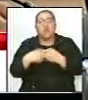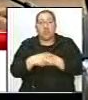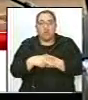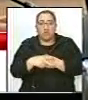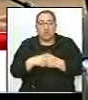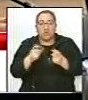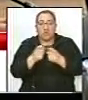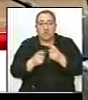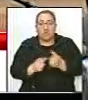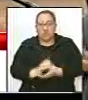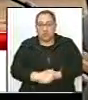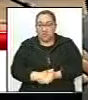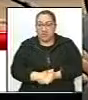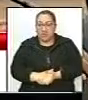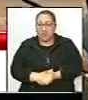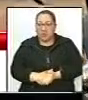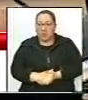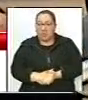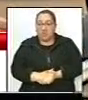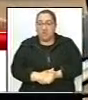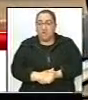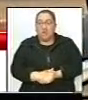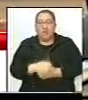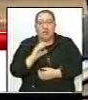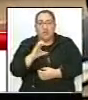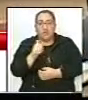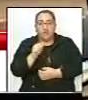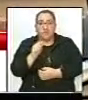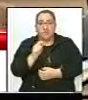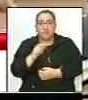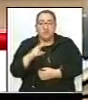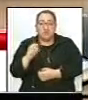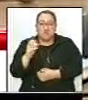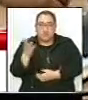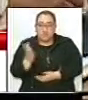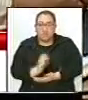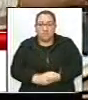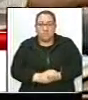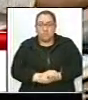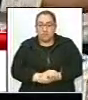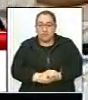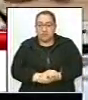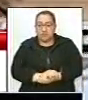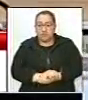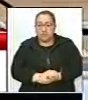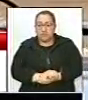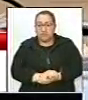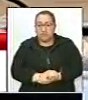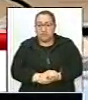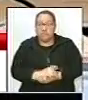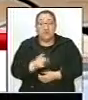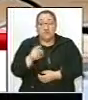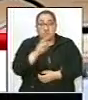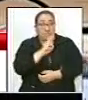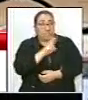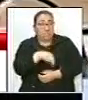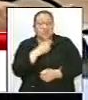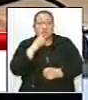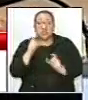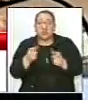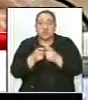interrupción me pide el congresista. En el uso de la palabra, congresista Jorge Castro, para una interrupción. Es oportuno lo que viene manifestando el